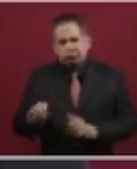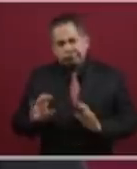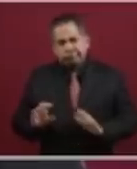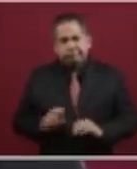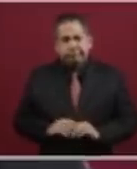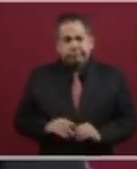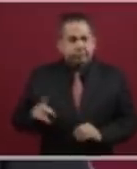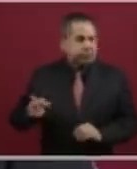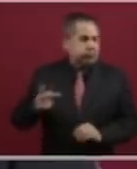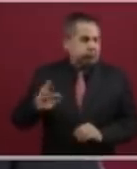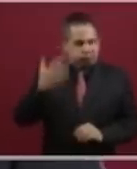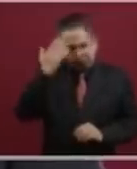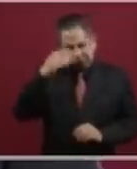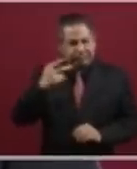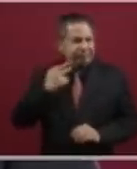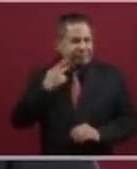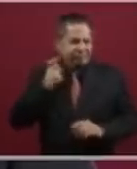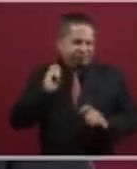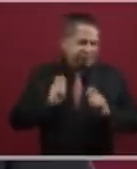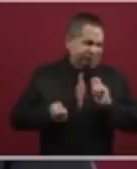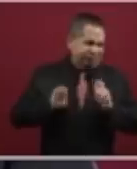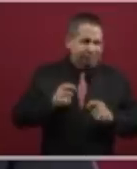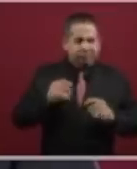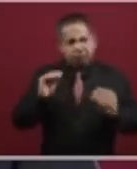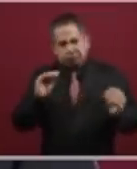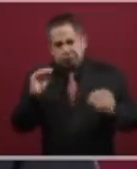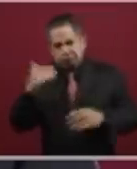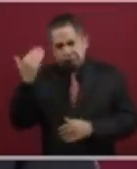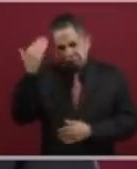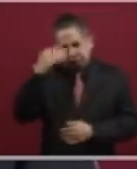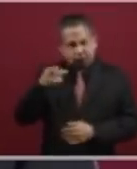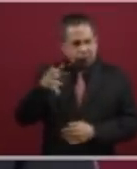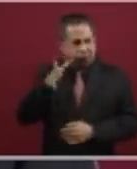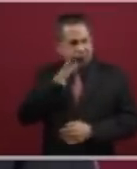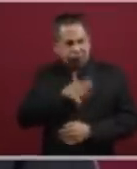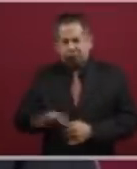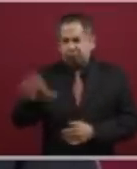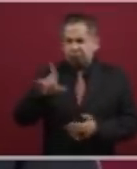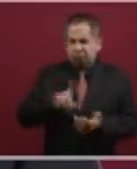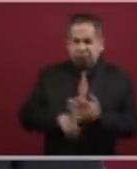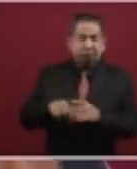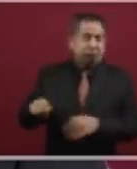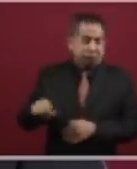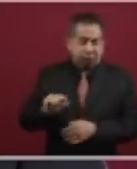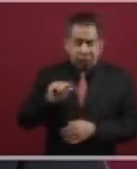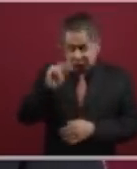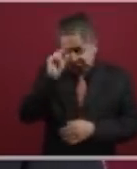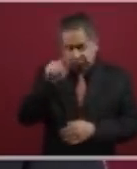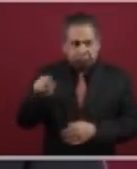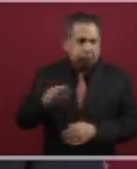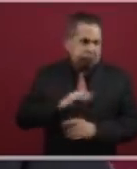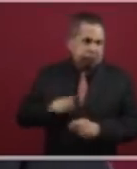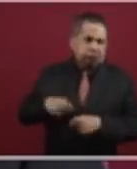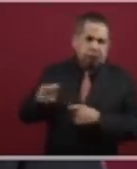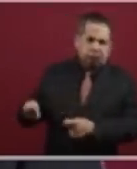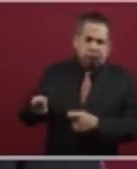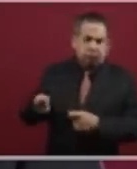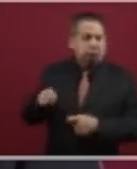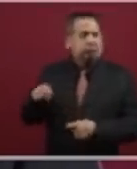un político y diplomático de primer orden, que nos representa muy